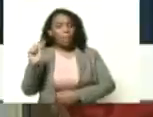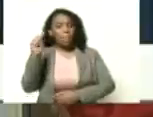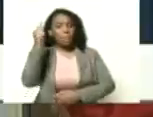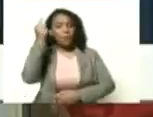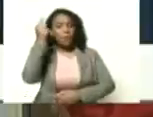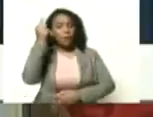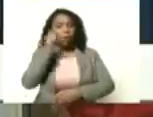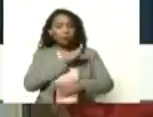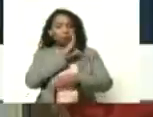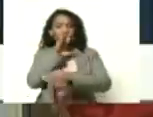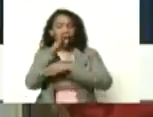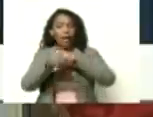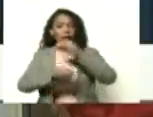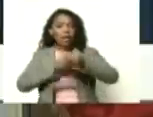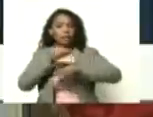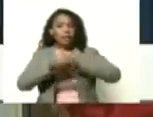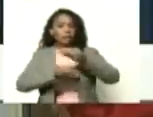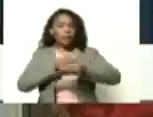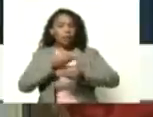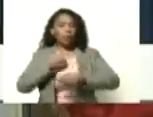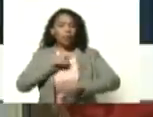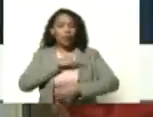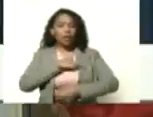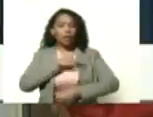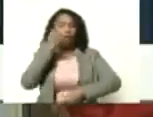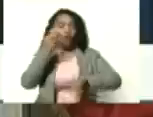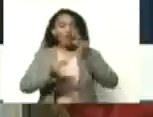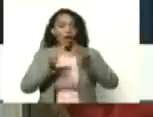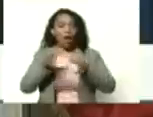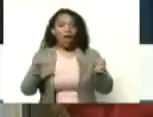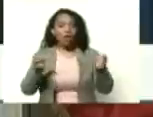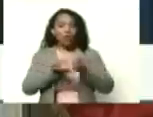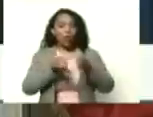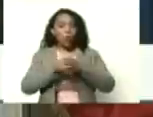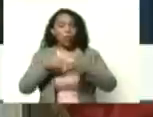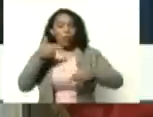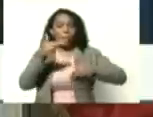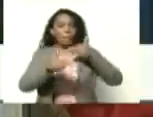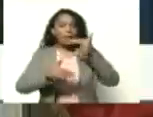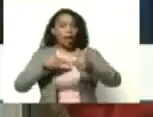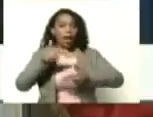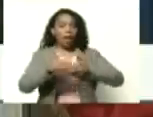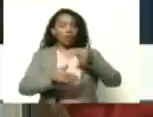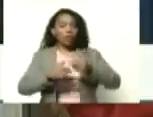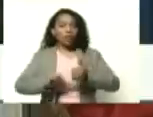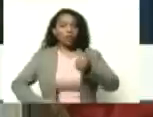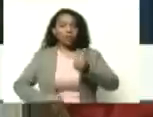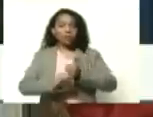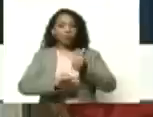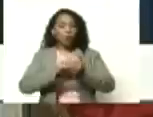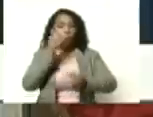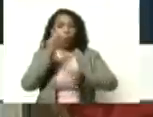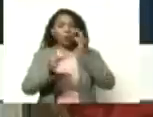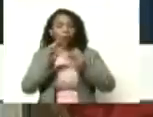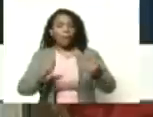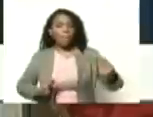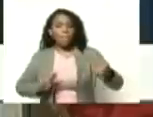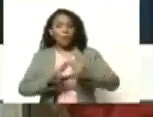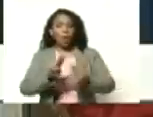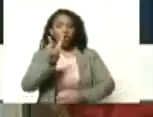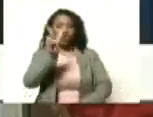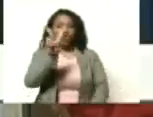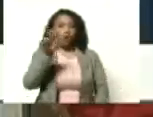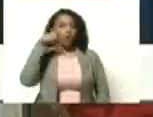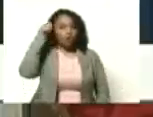abordajes que realizamos por nuestros fiscales la unidad criminalística a los órganos auxiliares de justicia encontramos dos vídeos